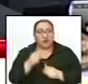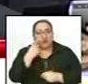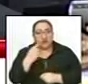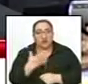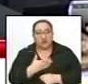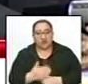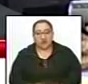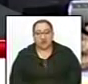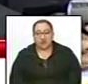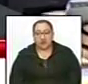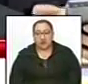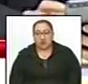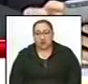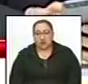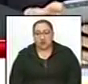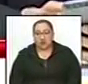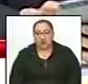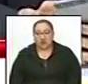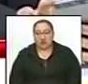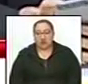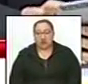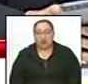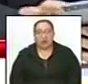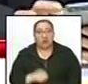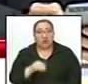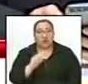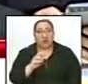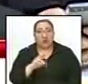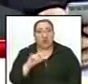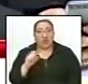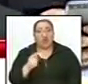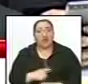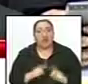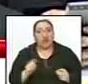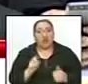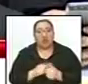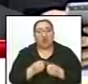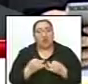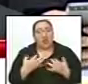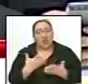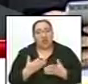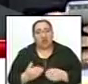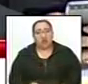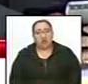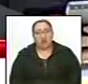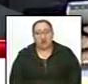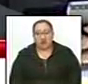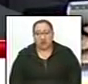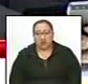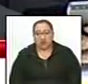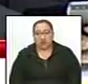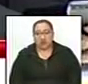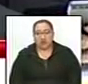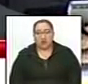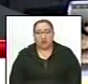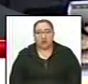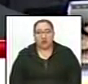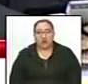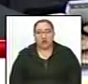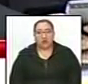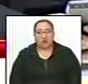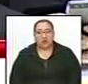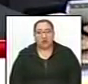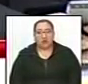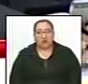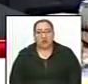señor Morales Parragués es contradictoria en varios aspectos, en varios aspectos. Entonces, ¿cómo se le puede acreditar? Y